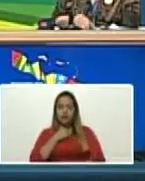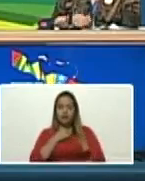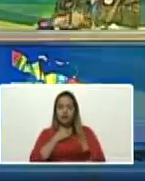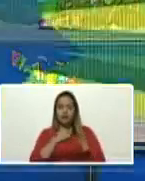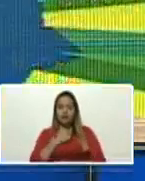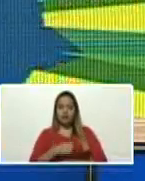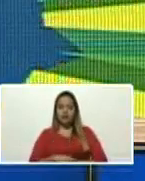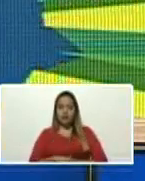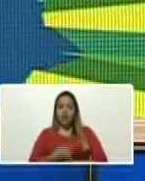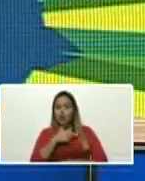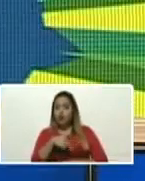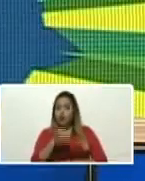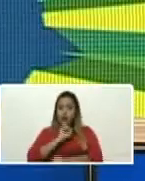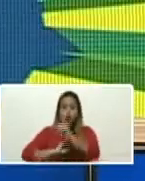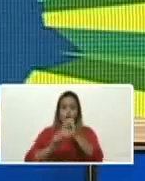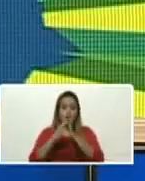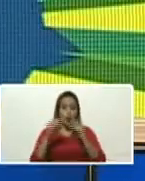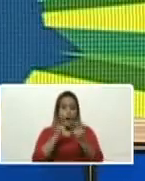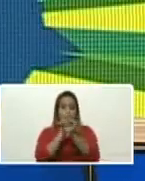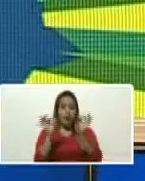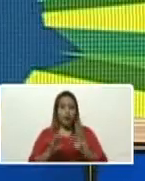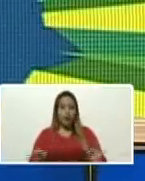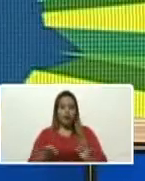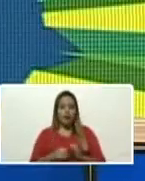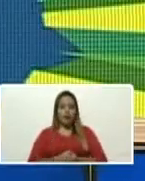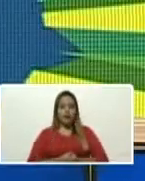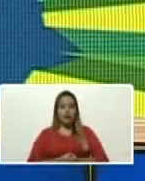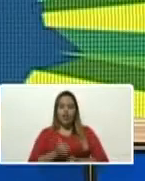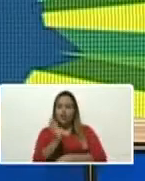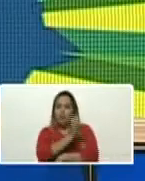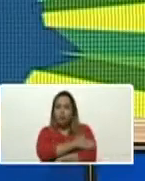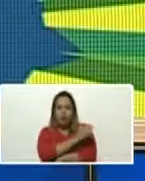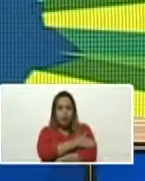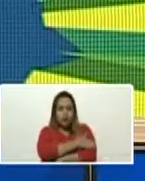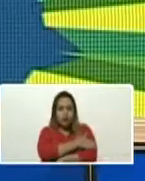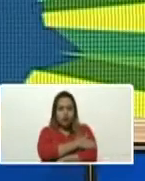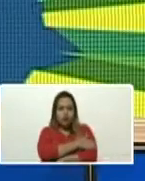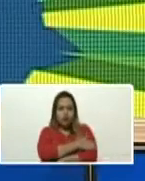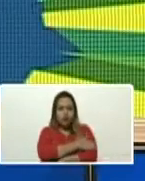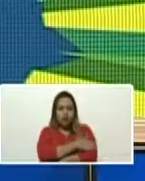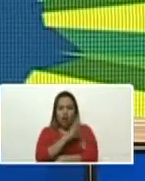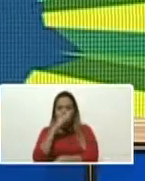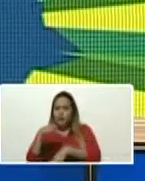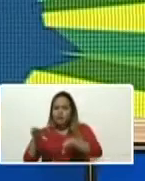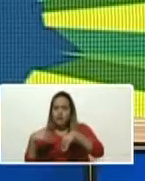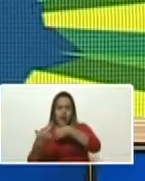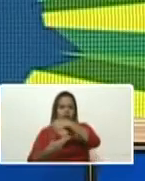Hemos enfrentado todas las formas de oposición contrarrevolucionaria.